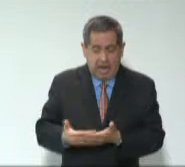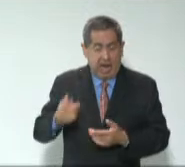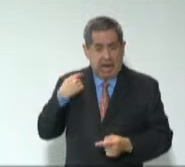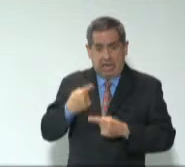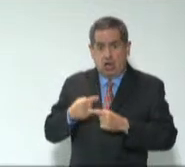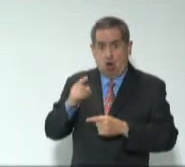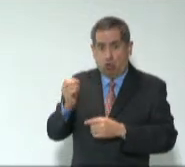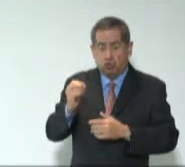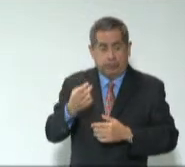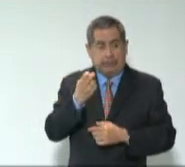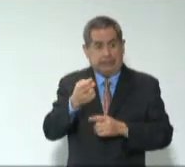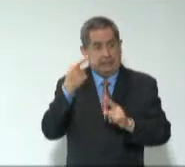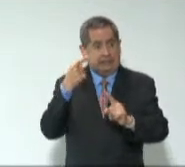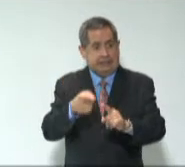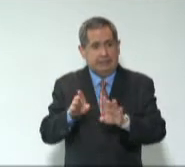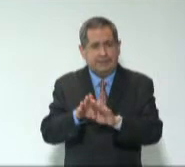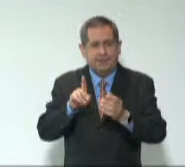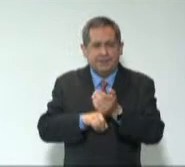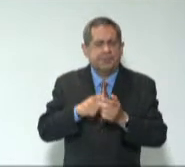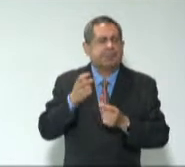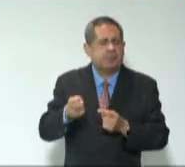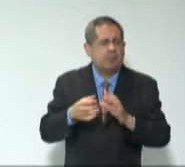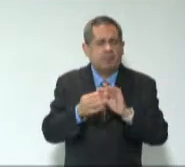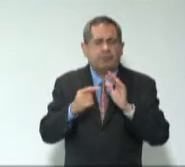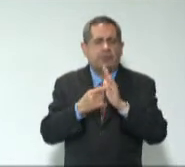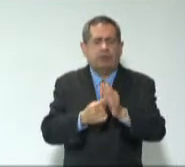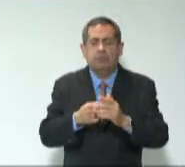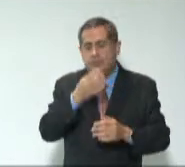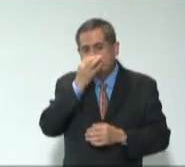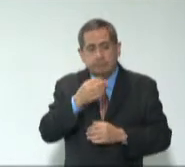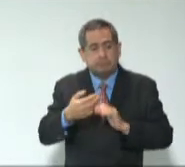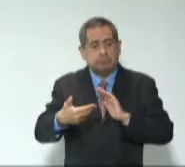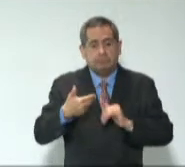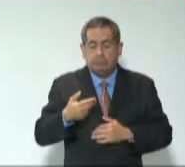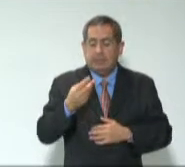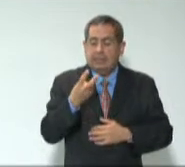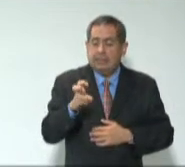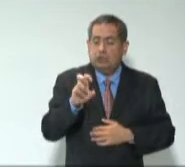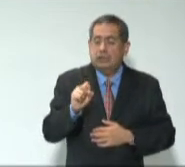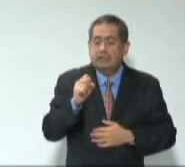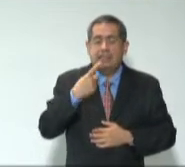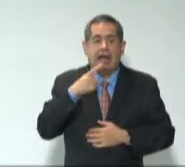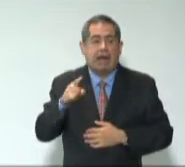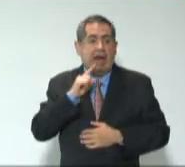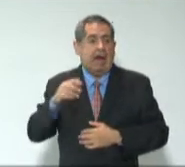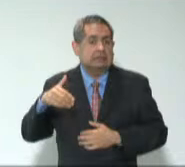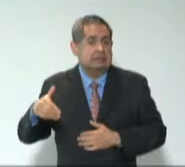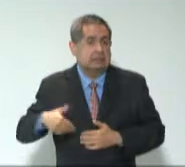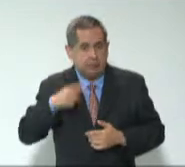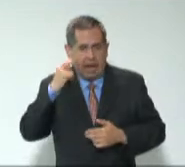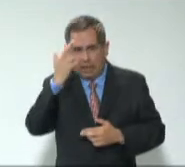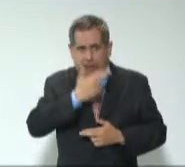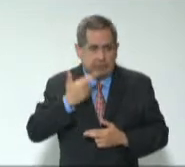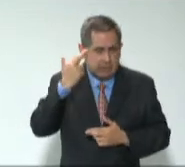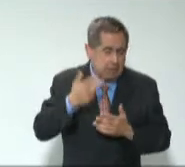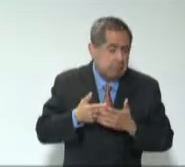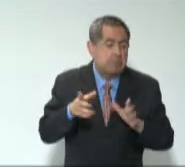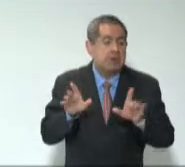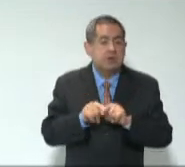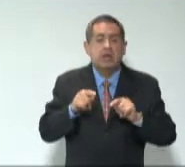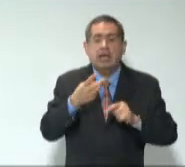de octubre en ese sentido y solo de estas hemos recibido 360 recursos de revisión de todas estas solicitudes solo